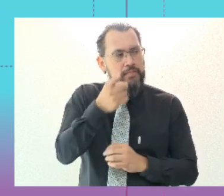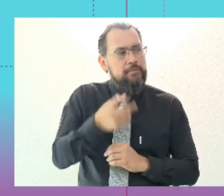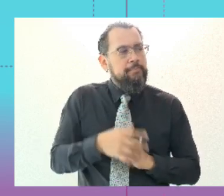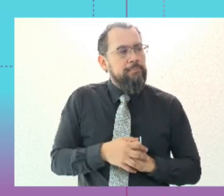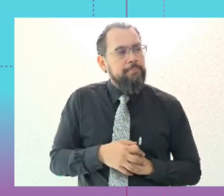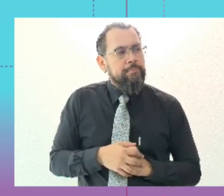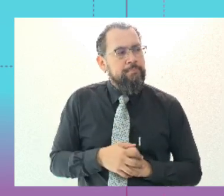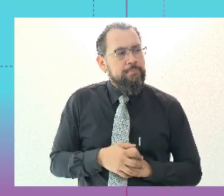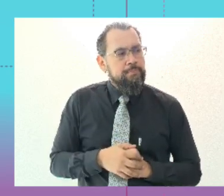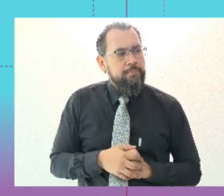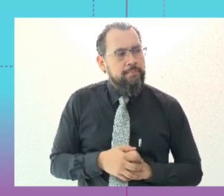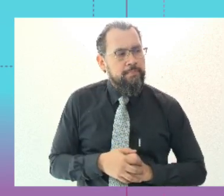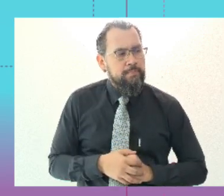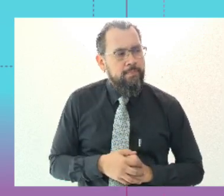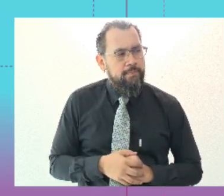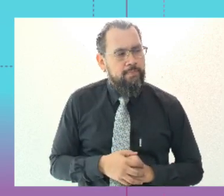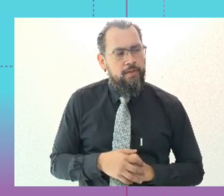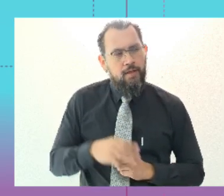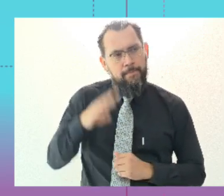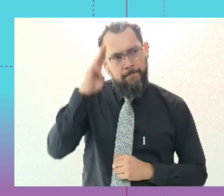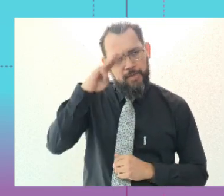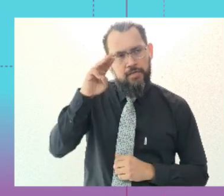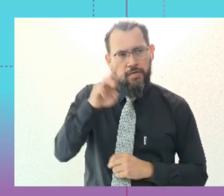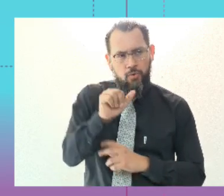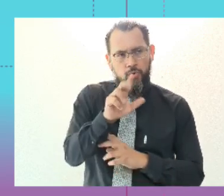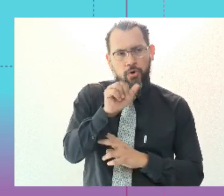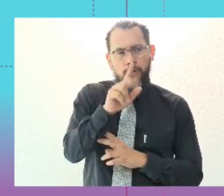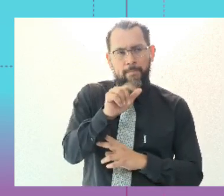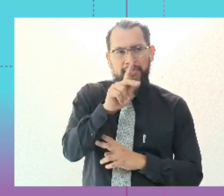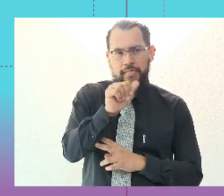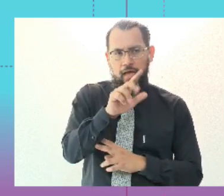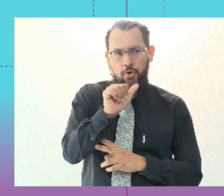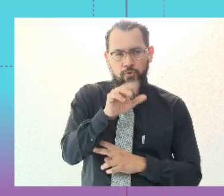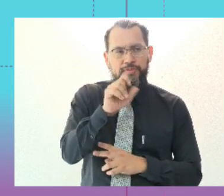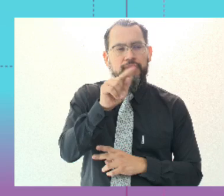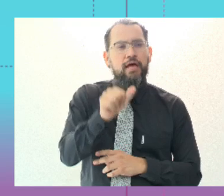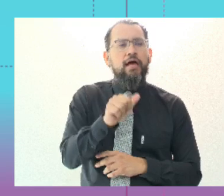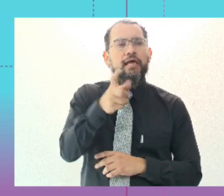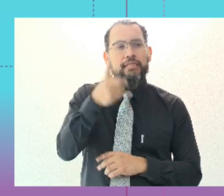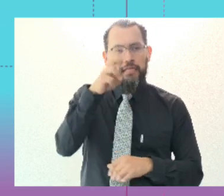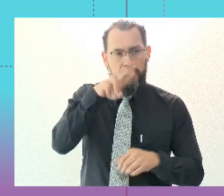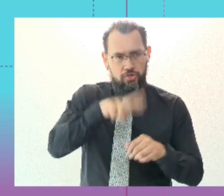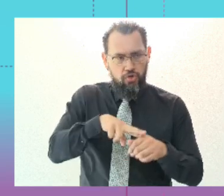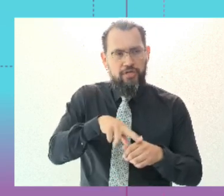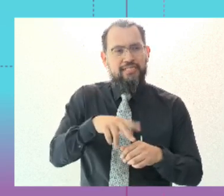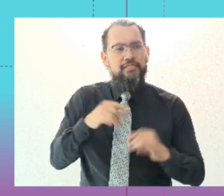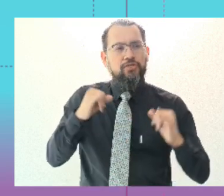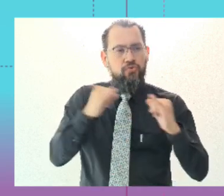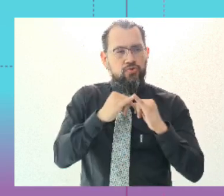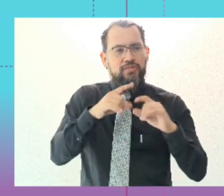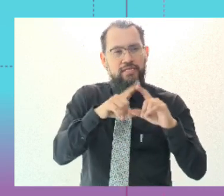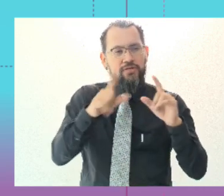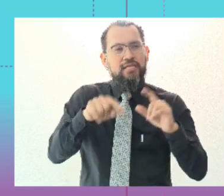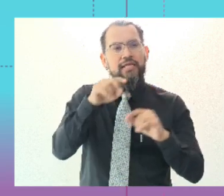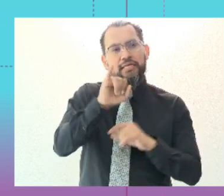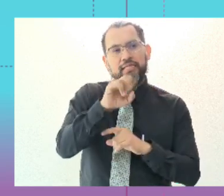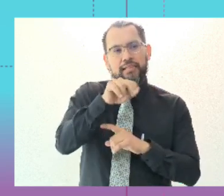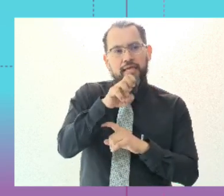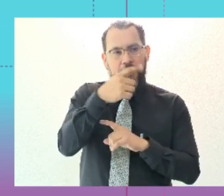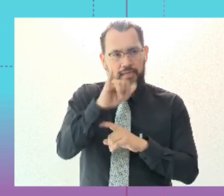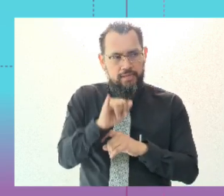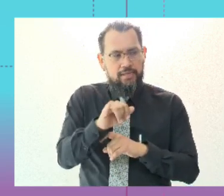el maestro Raúl López Acosta, director del Sistema Institucional de Archivos del Instituto Nacional de Estadística y